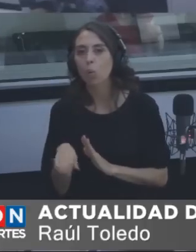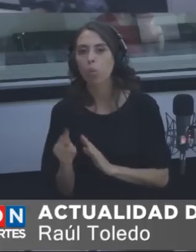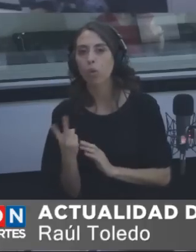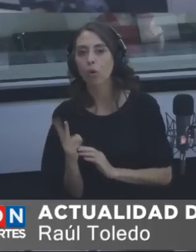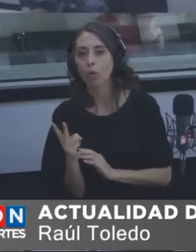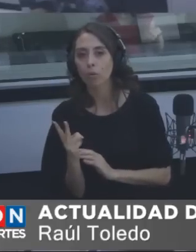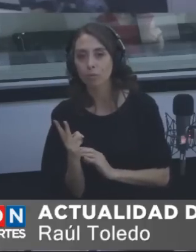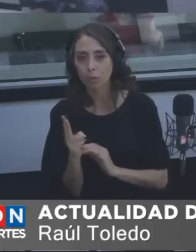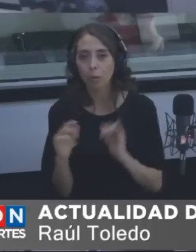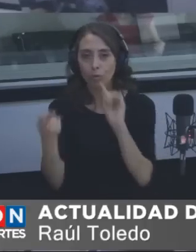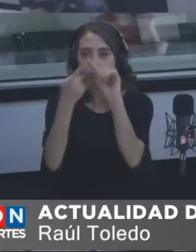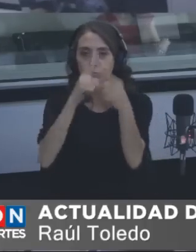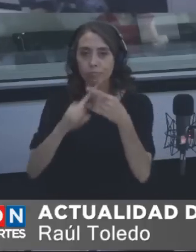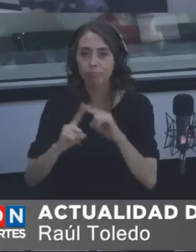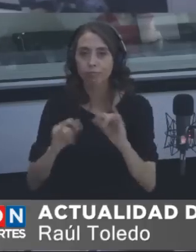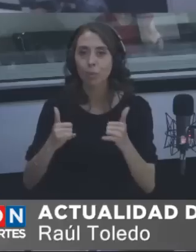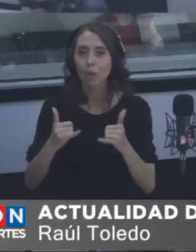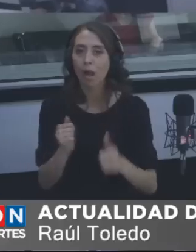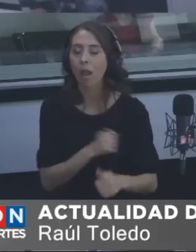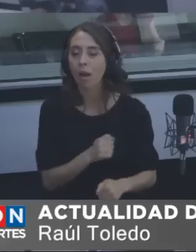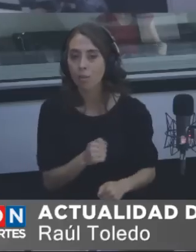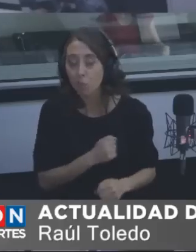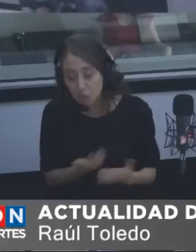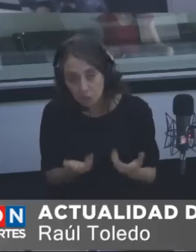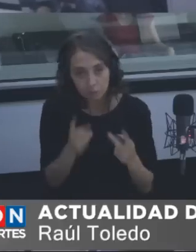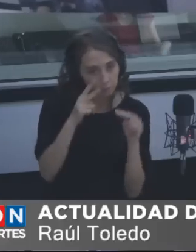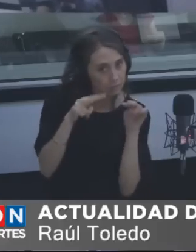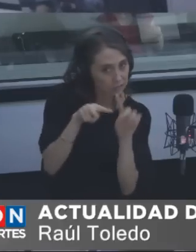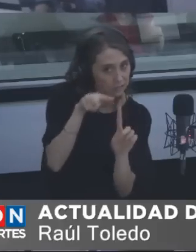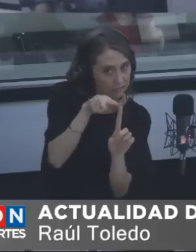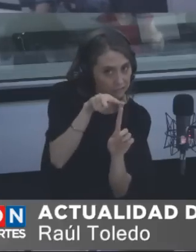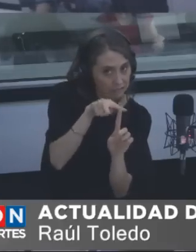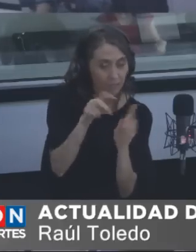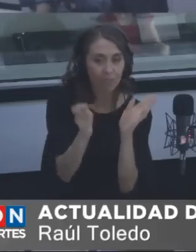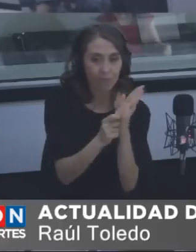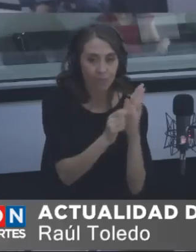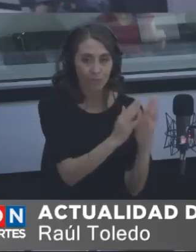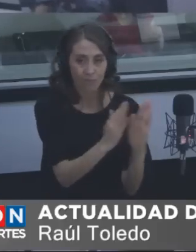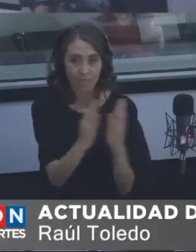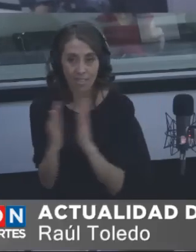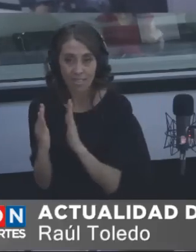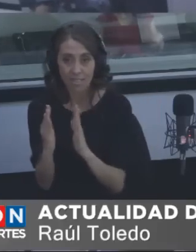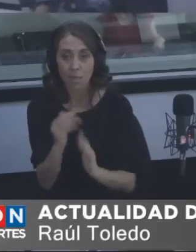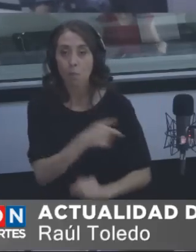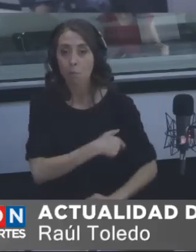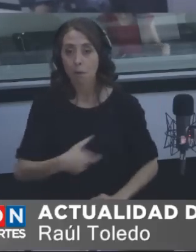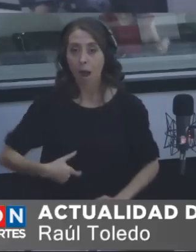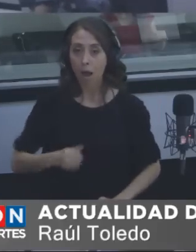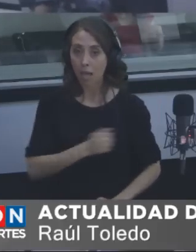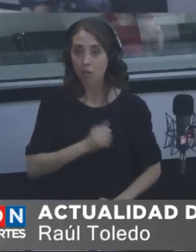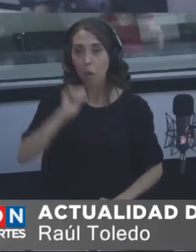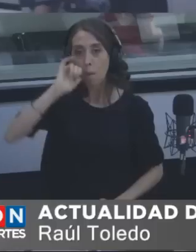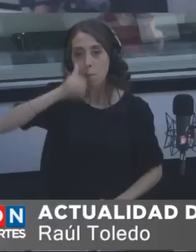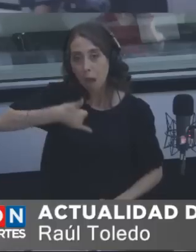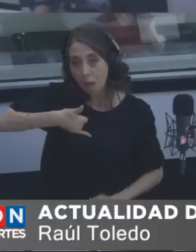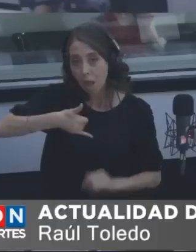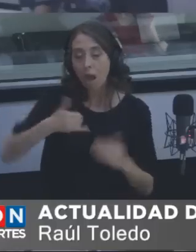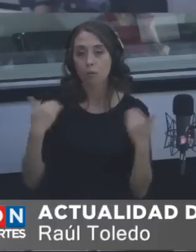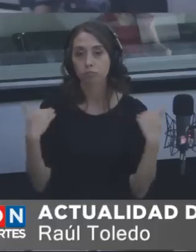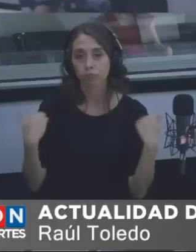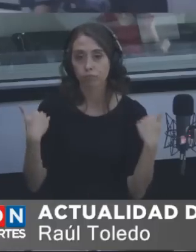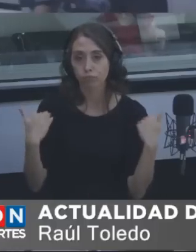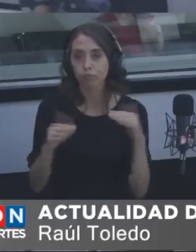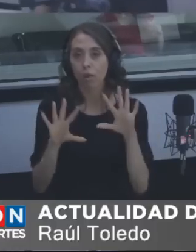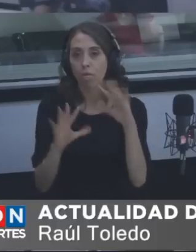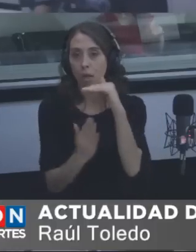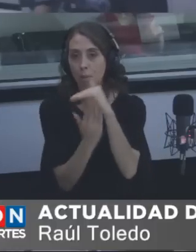de la Universidad Católica. Así que hay que también poner atención el calendario, lo que viene para los cruzados. Ya mañana van a trabajar muy temprano a las